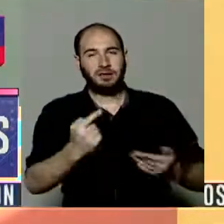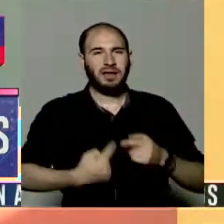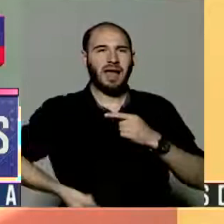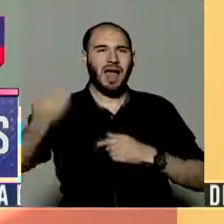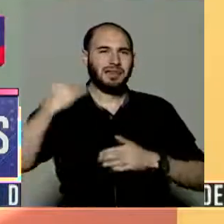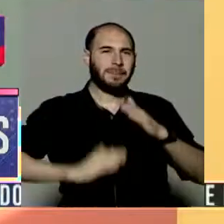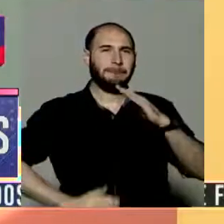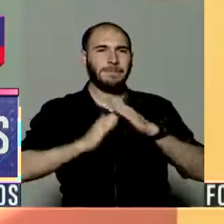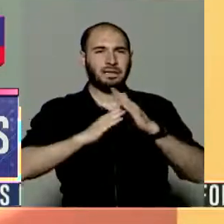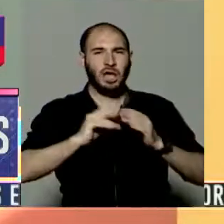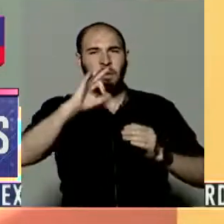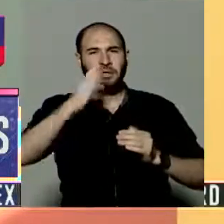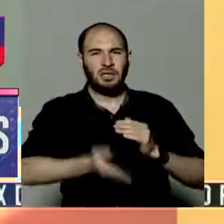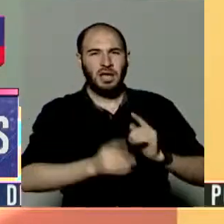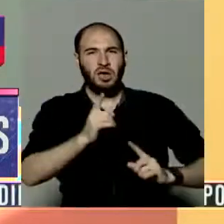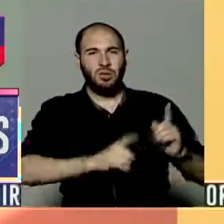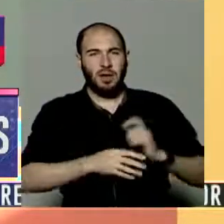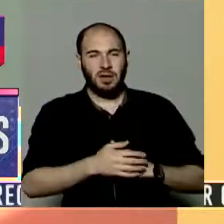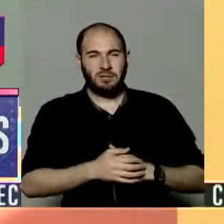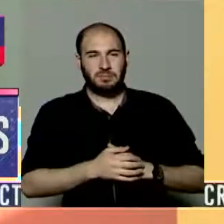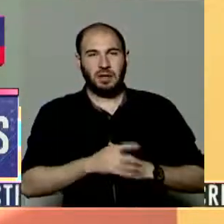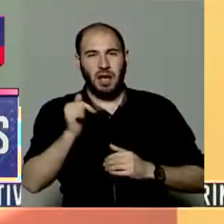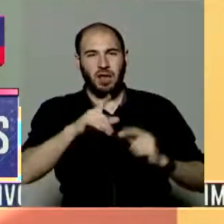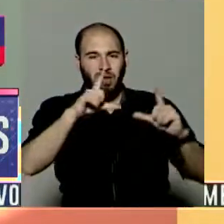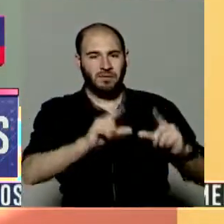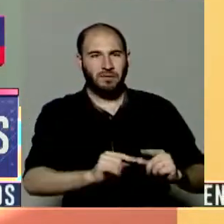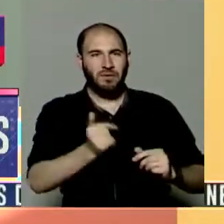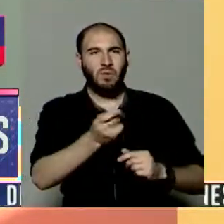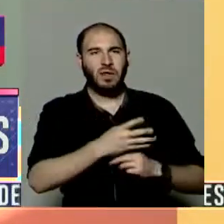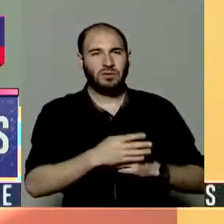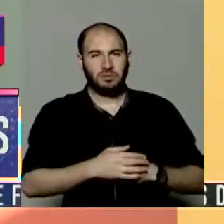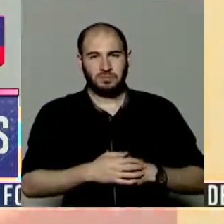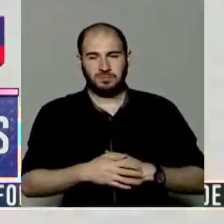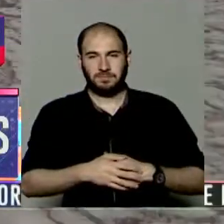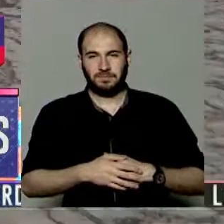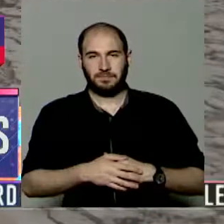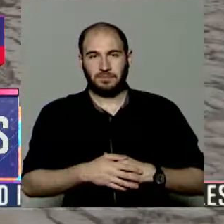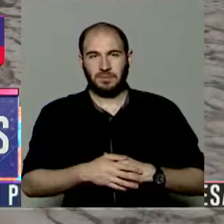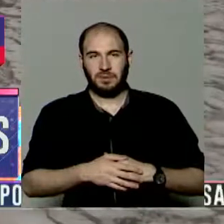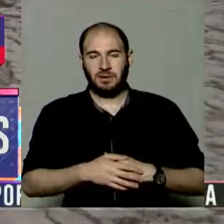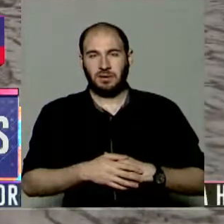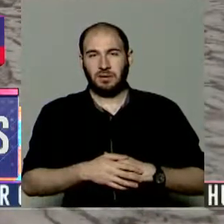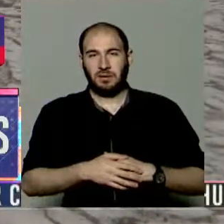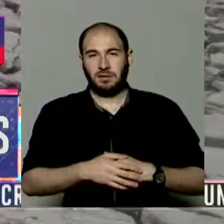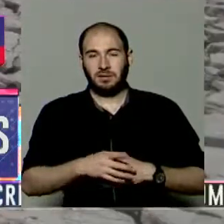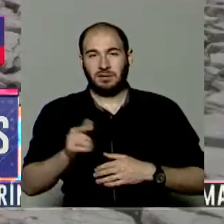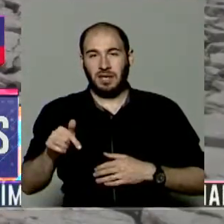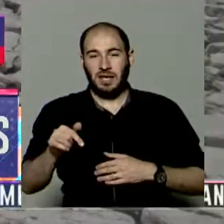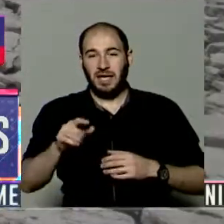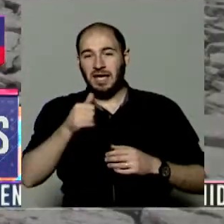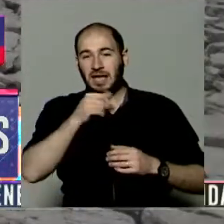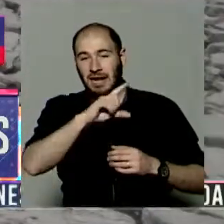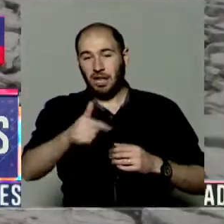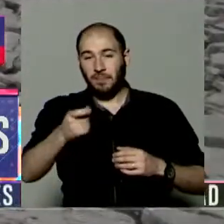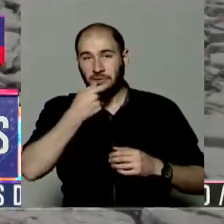histórico, ¿cuál es el porcentaje que, digamos, ha bajado el caudal de Potrerillos? O sea, en el río